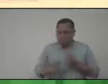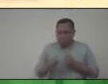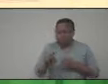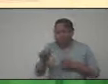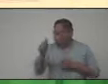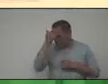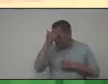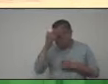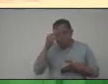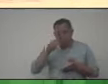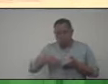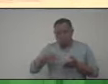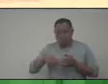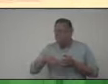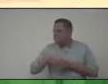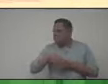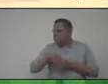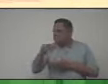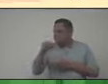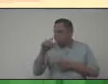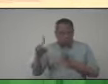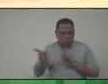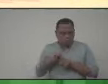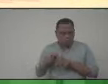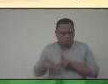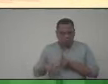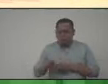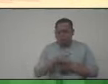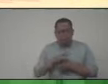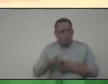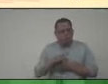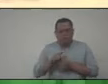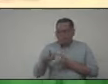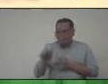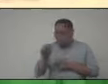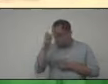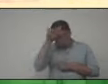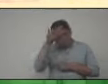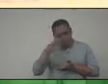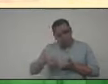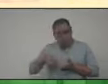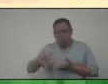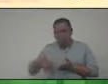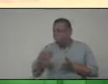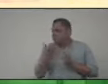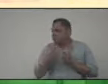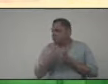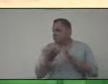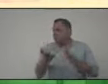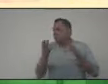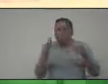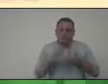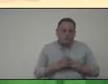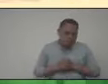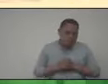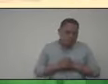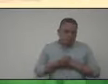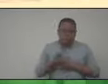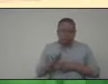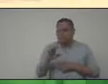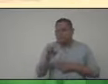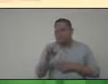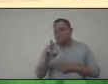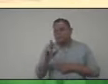se toman por fuera, se agotó sí, claro, toda la red sí, local? Sí, o sea, un ejemplo, mandamos a